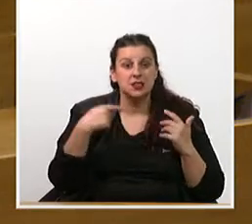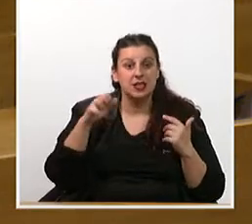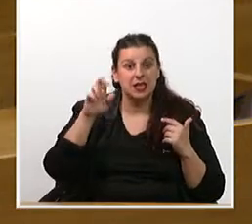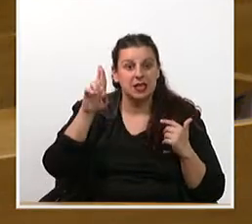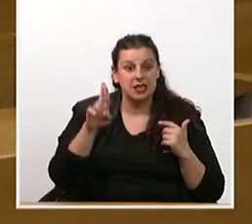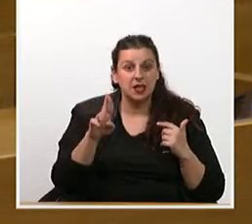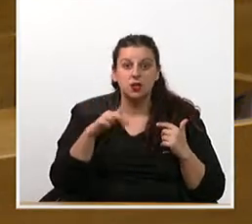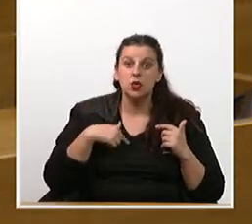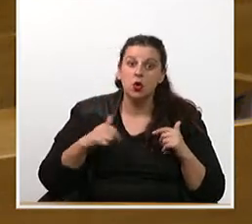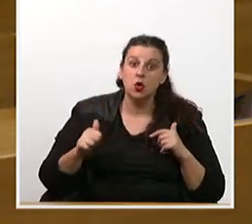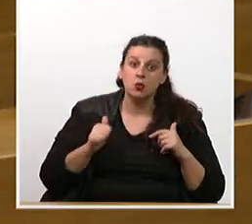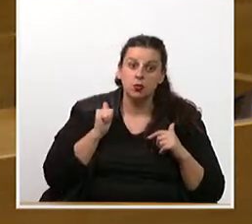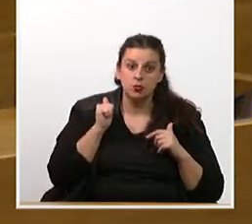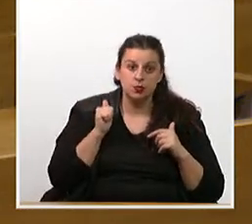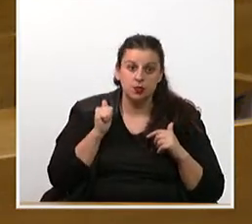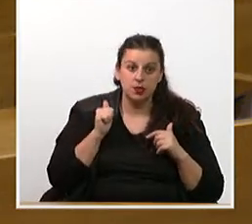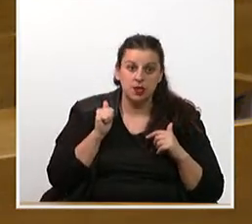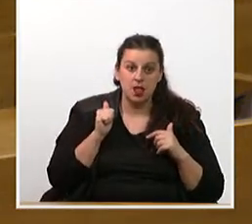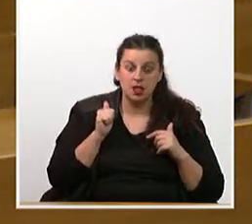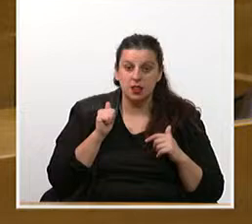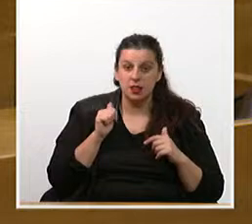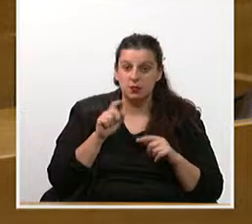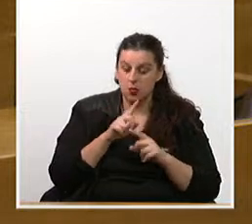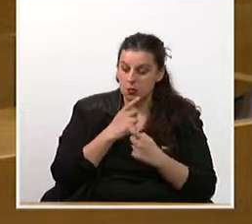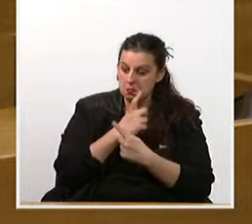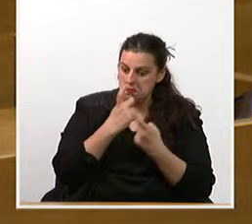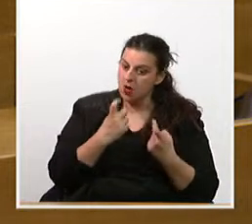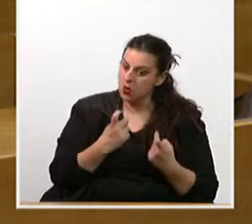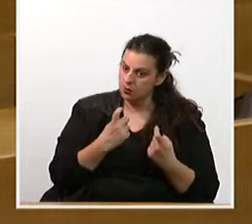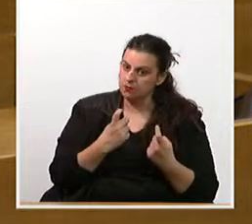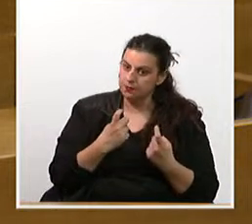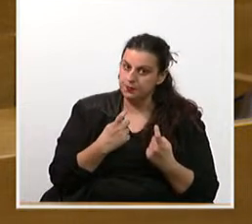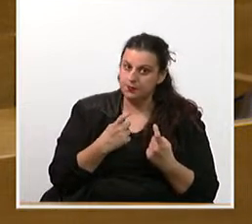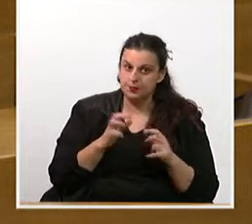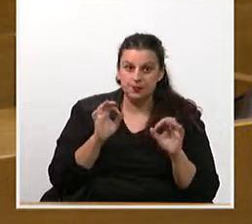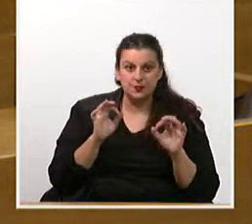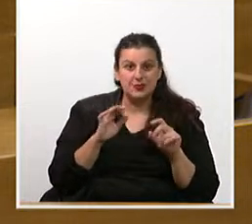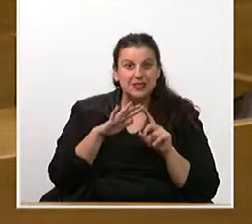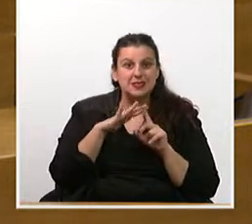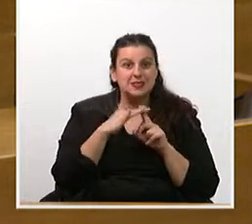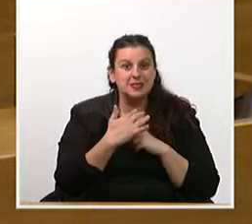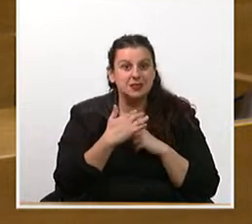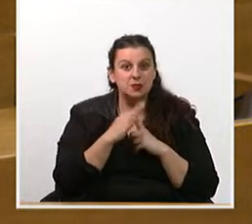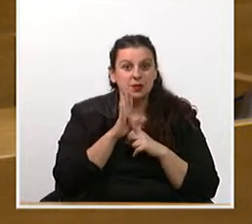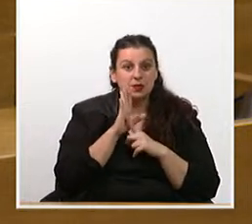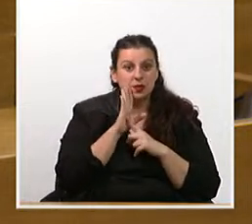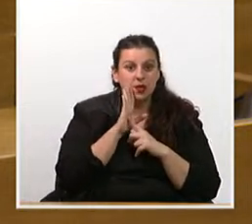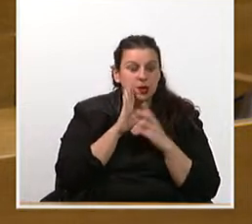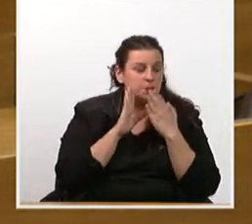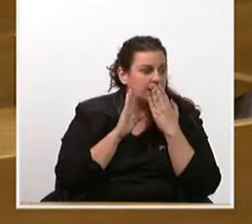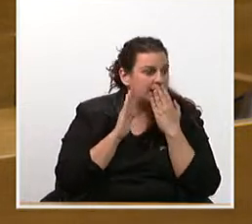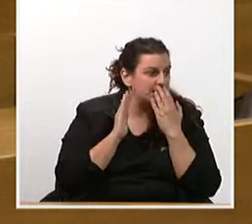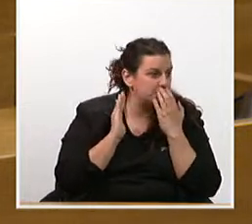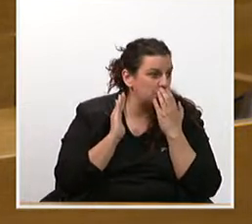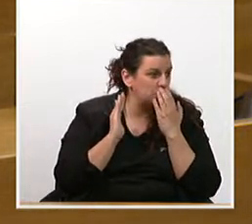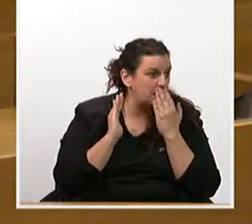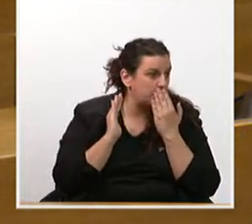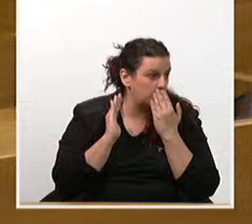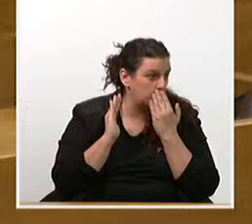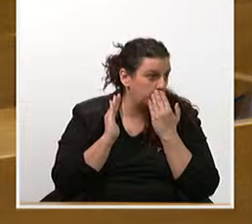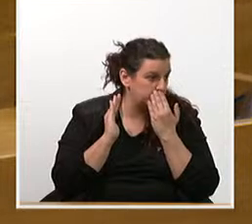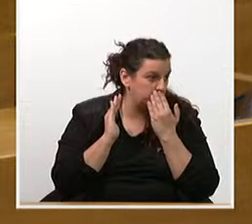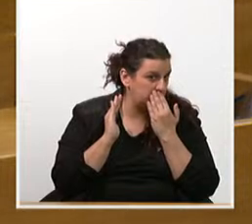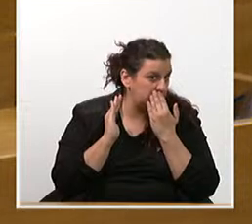oportunidad precisamente de la pregunta que me formula sobre la situación en la que nos encontramos la consellería de